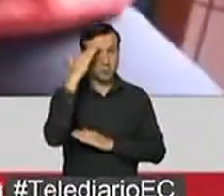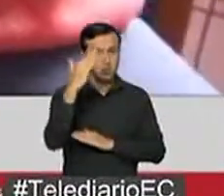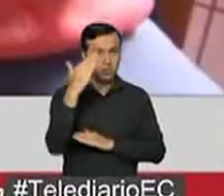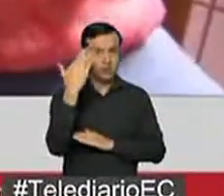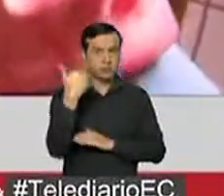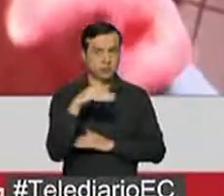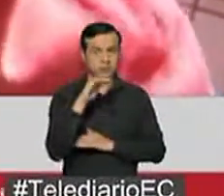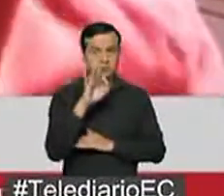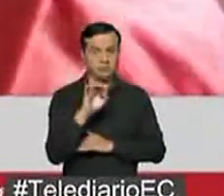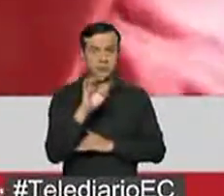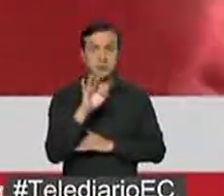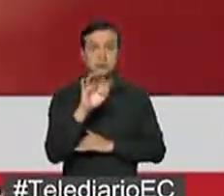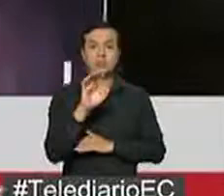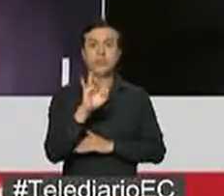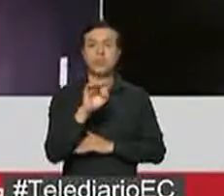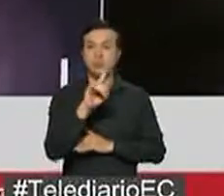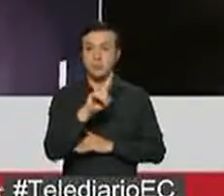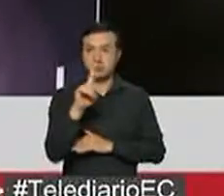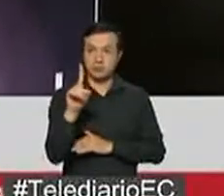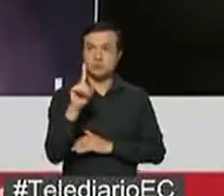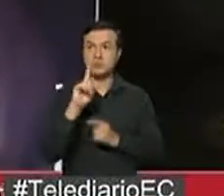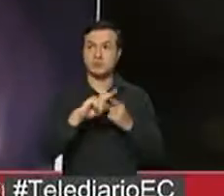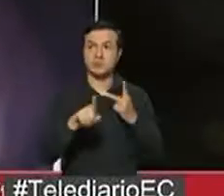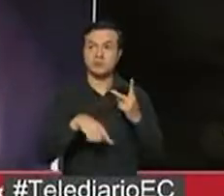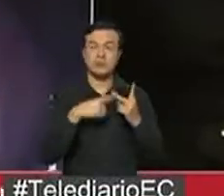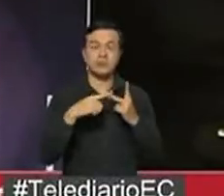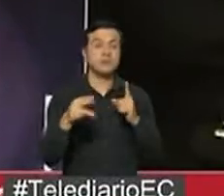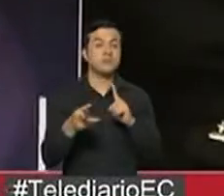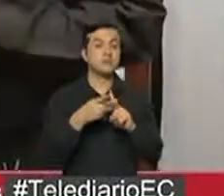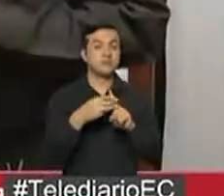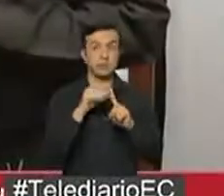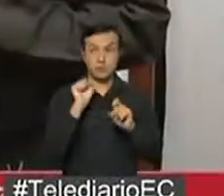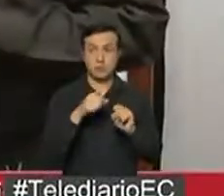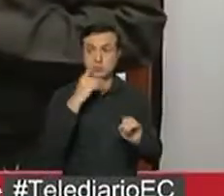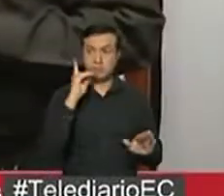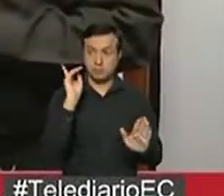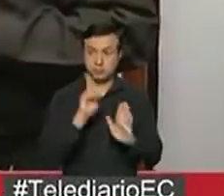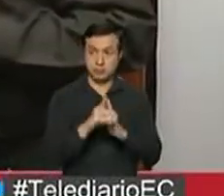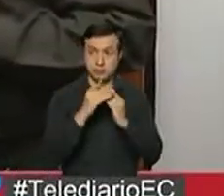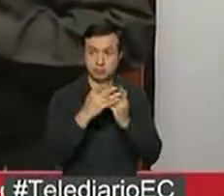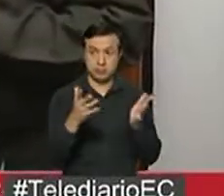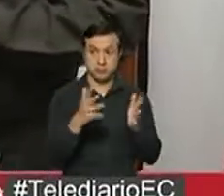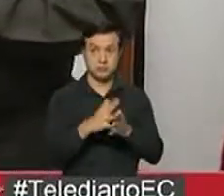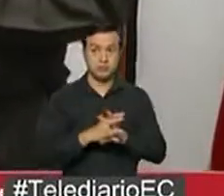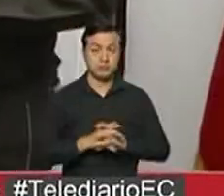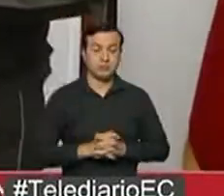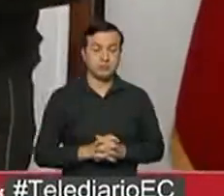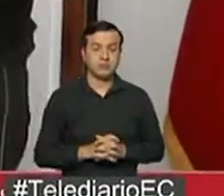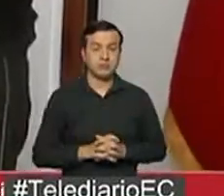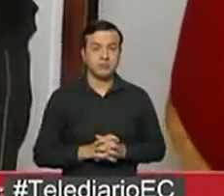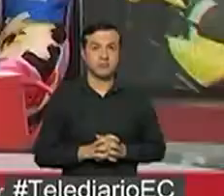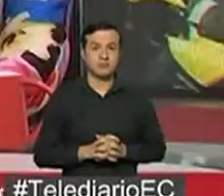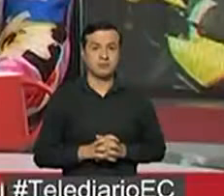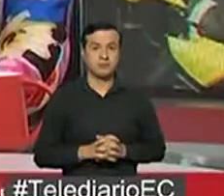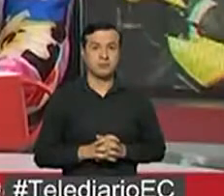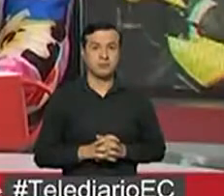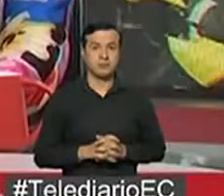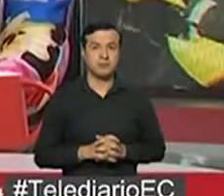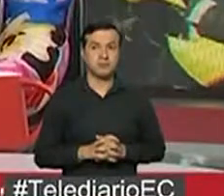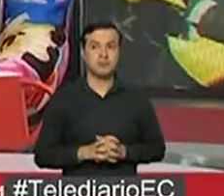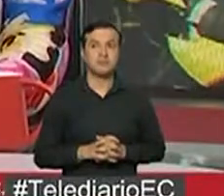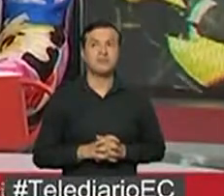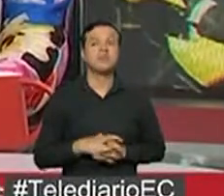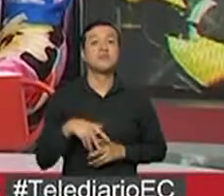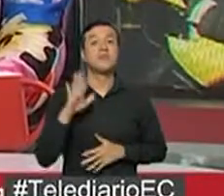es un 911 y a través de las redes sociales -juan carlos figueroa medios públicos de